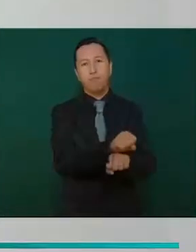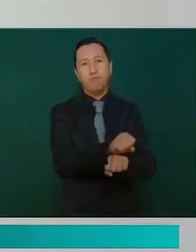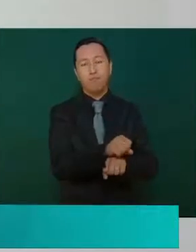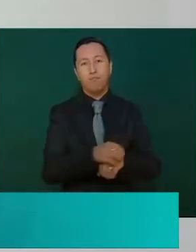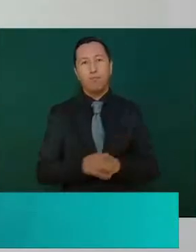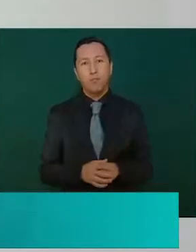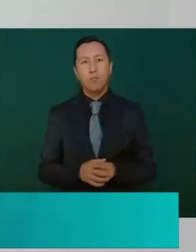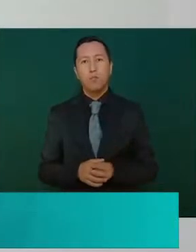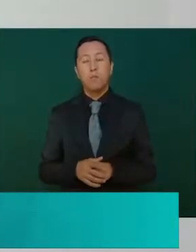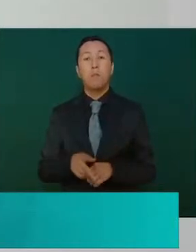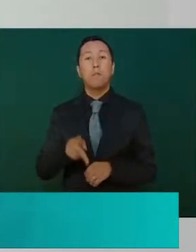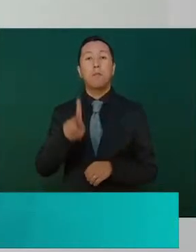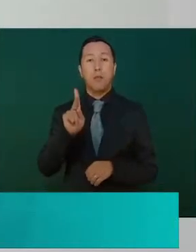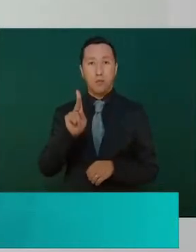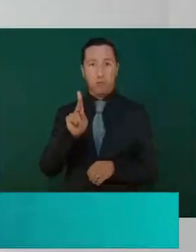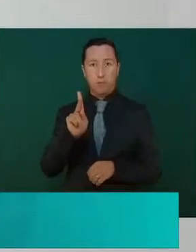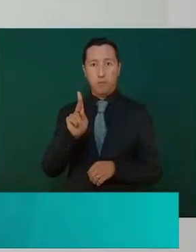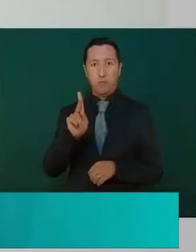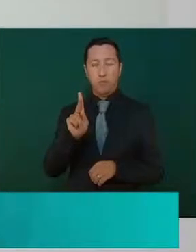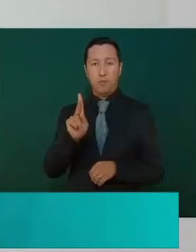recibió